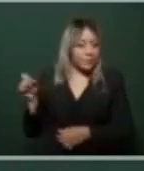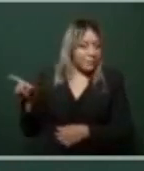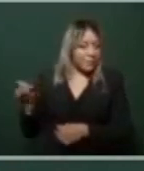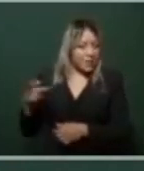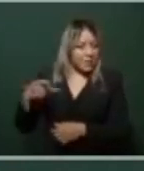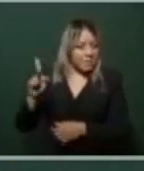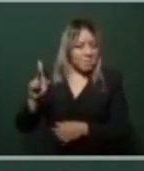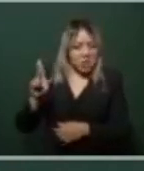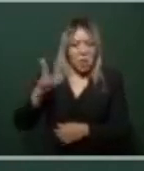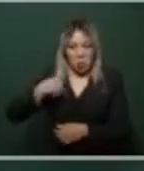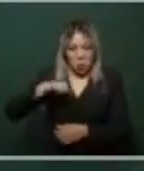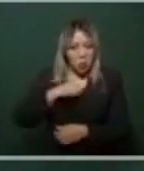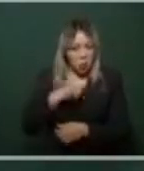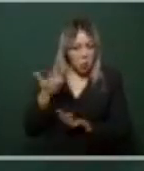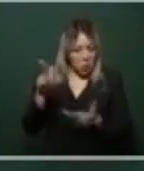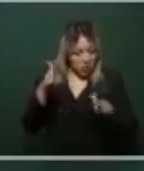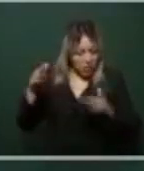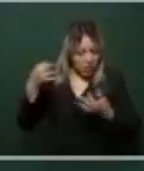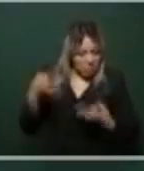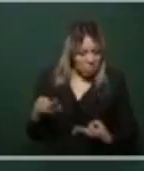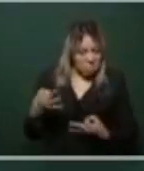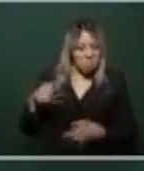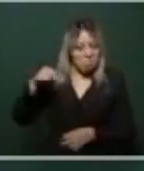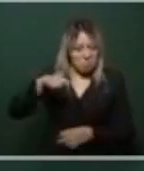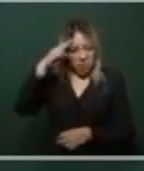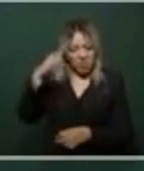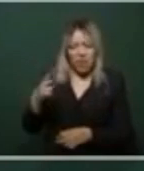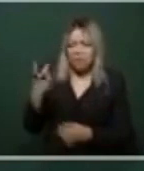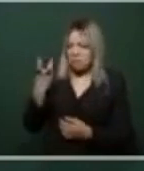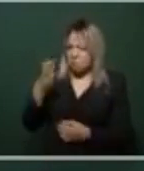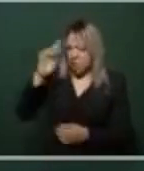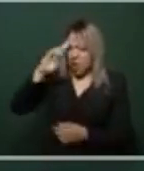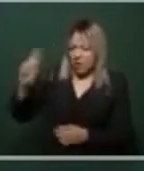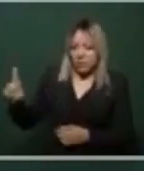pero es nuestro himno, ¿sí? Y se respeta.